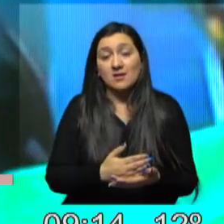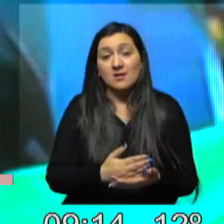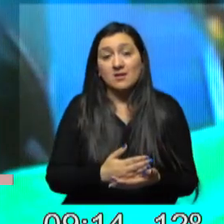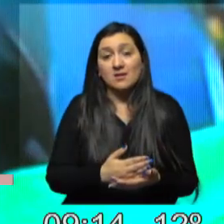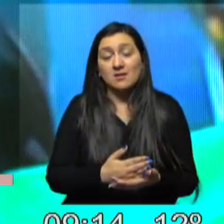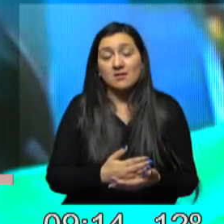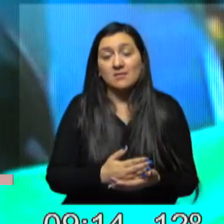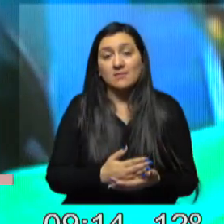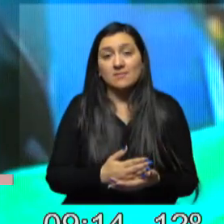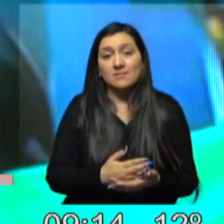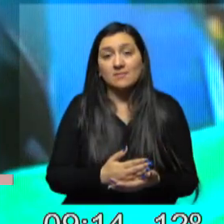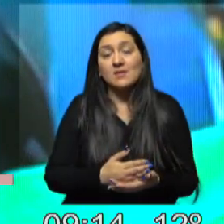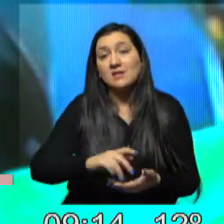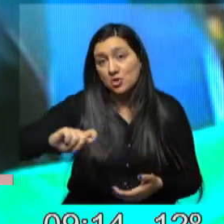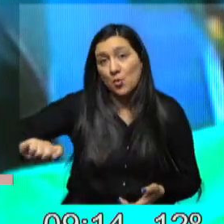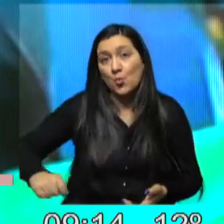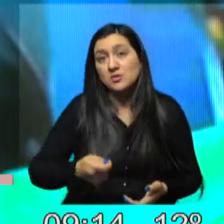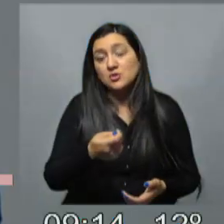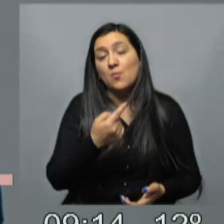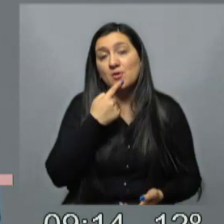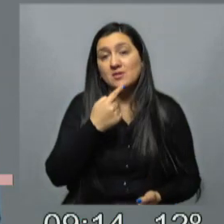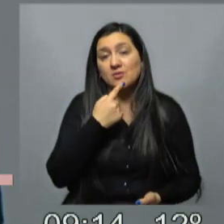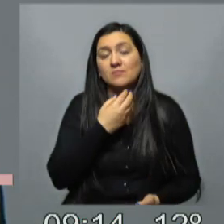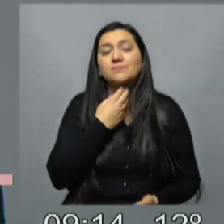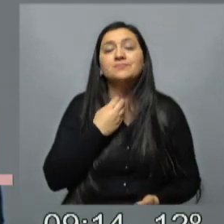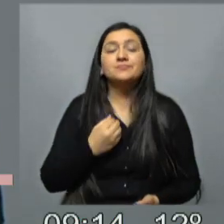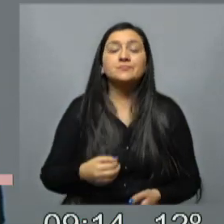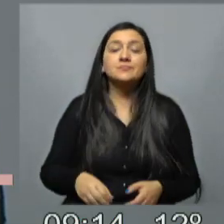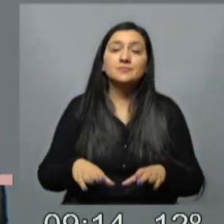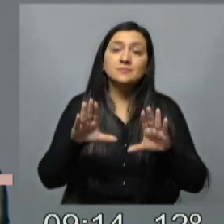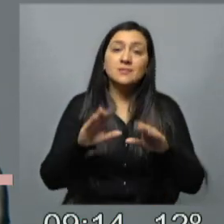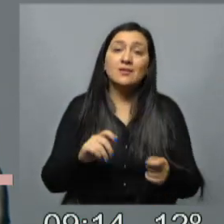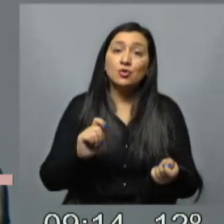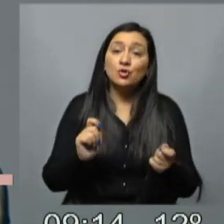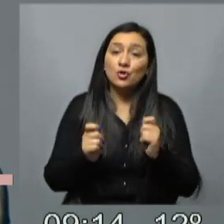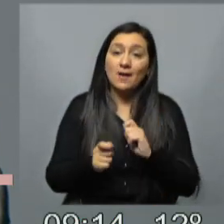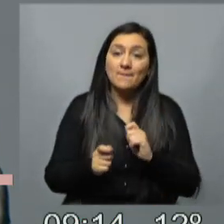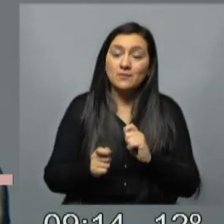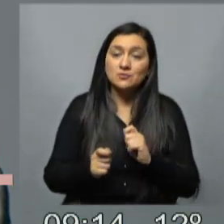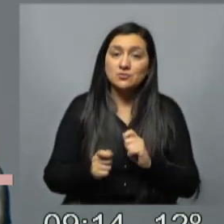el inicio del proceso de juicio político, ¿no? Ahora, para todos los cambios que de alguna manera